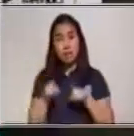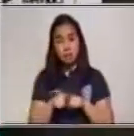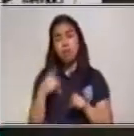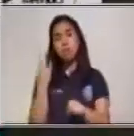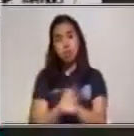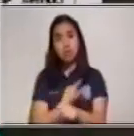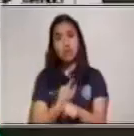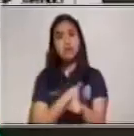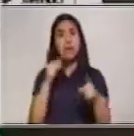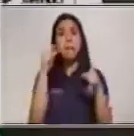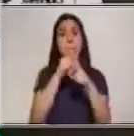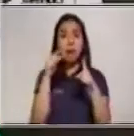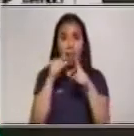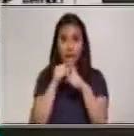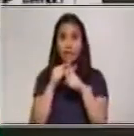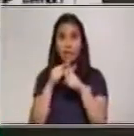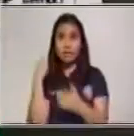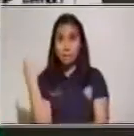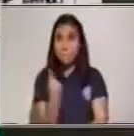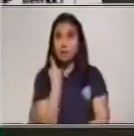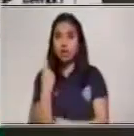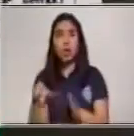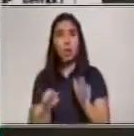Acá no va tan extensa